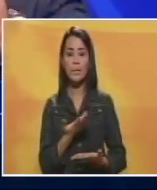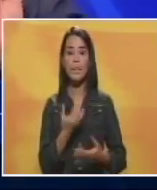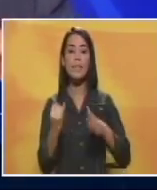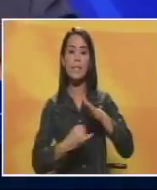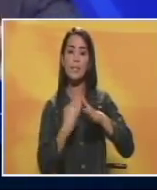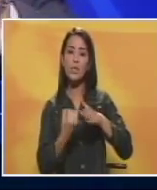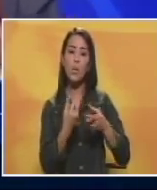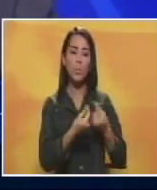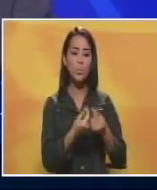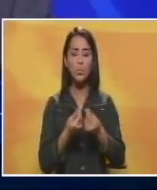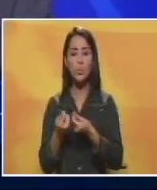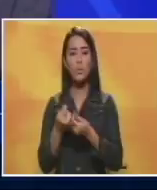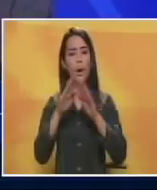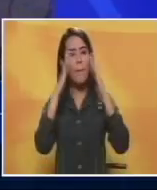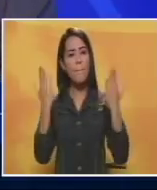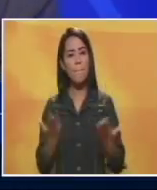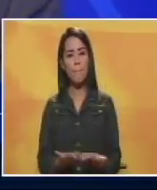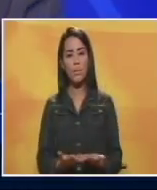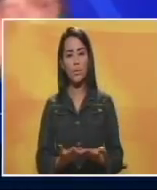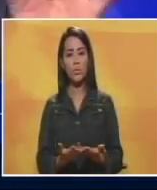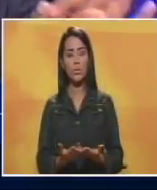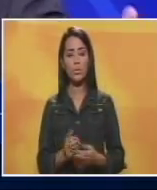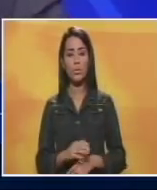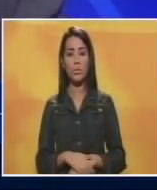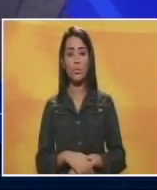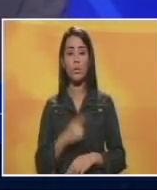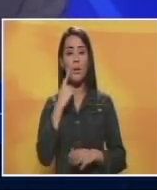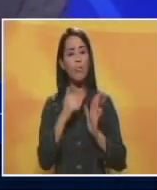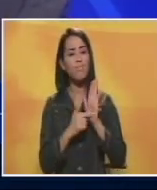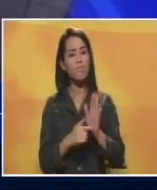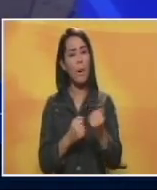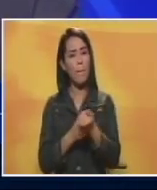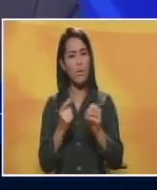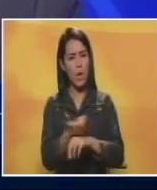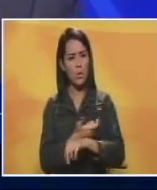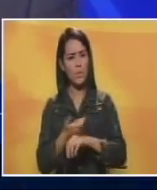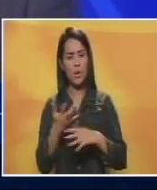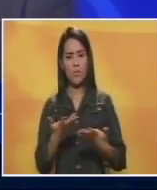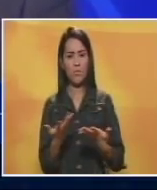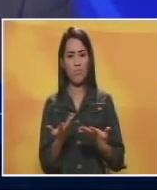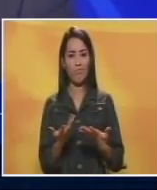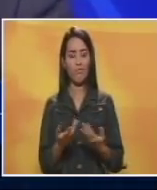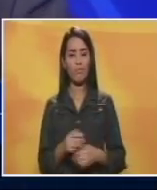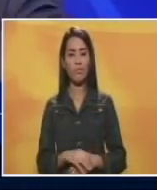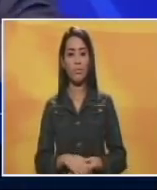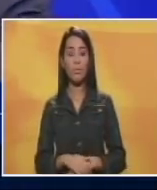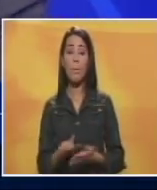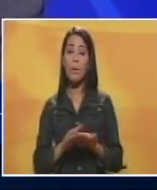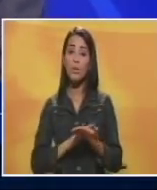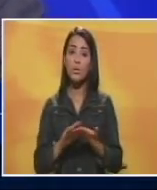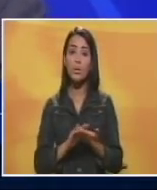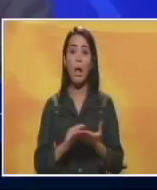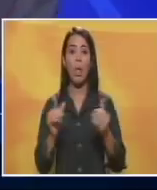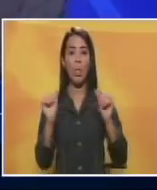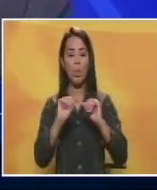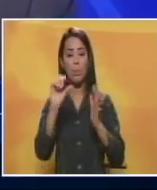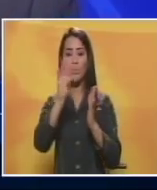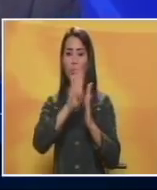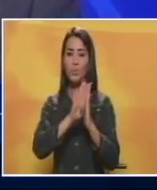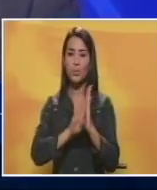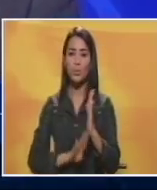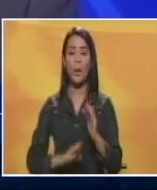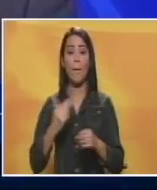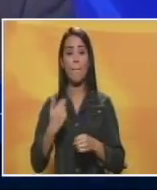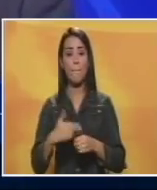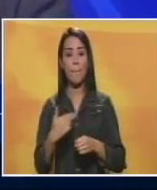institución financiera en el mundo que le pueda dar crédito a este gobierno. No tienen manera cómo resolver la caída de la producción petrolera. No